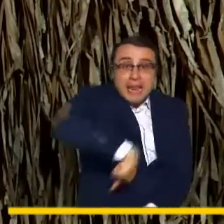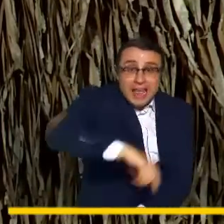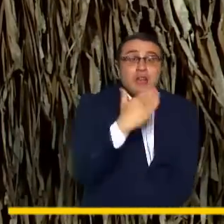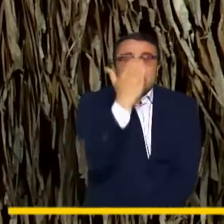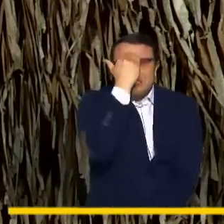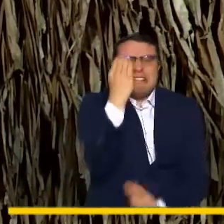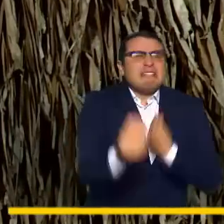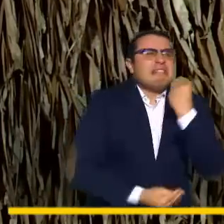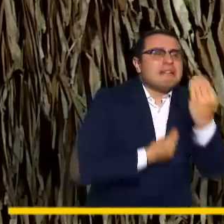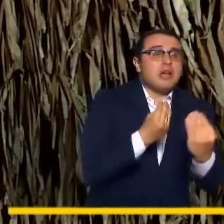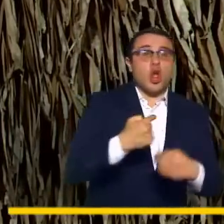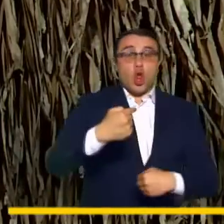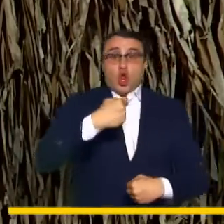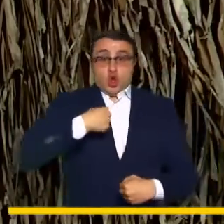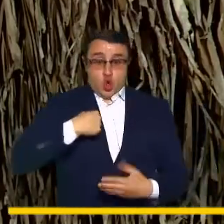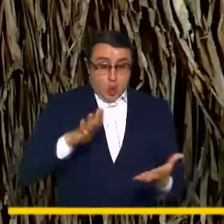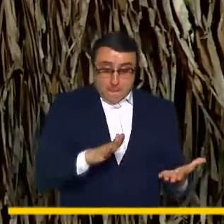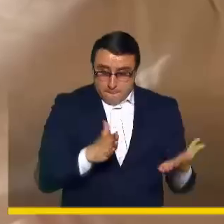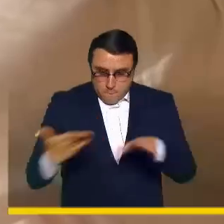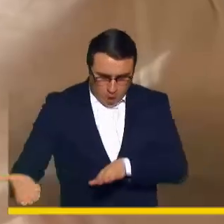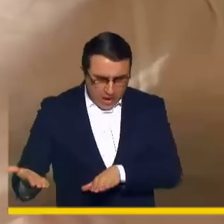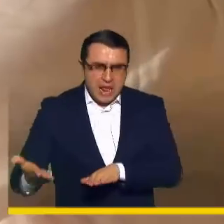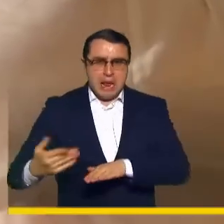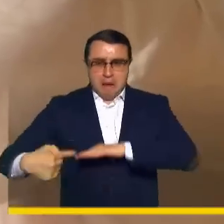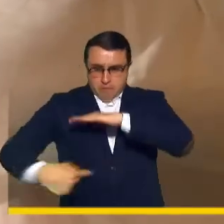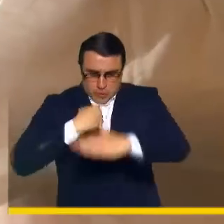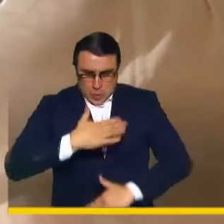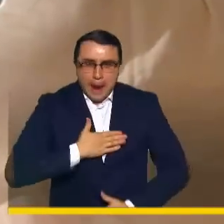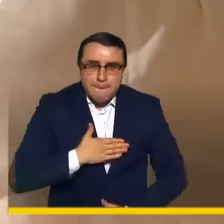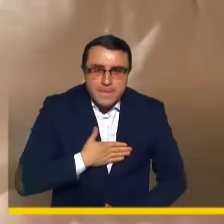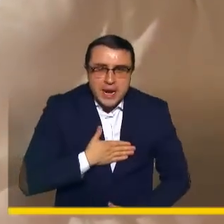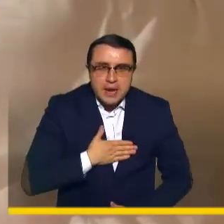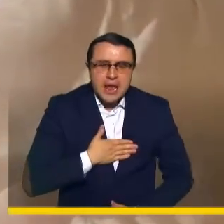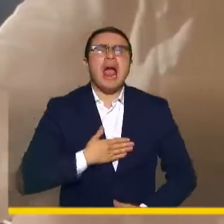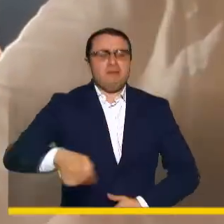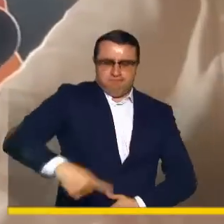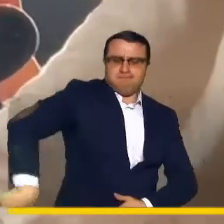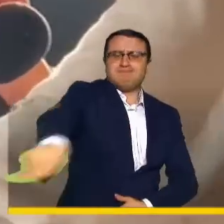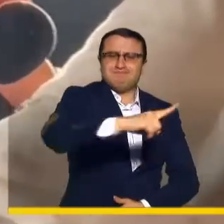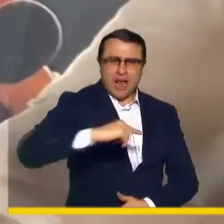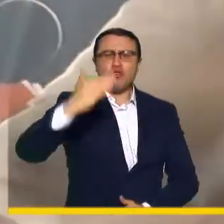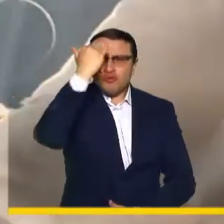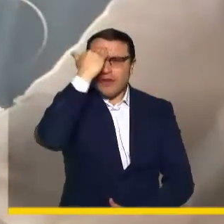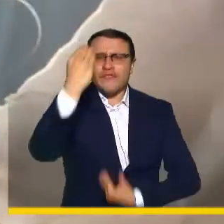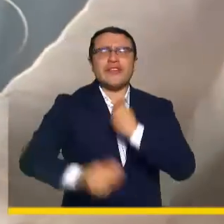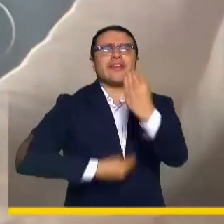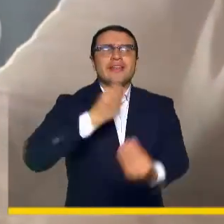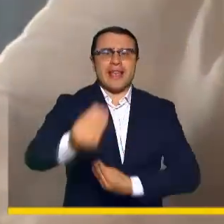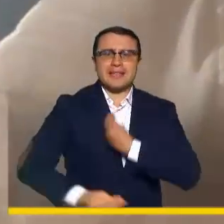tiene que hacer, así yo no siga en esta existencia.